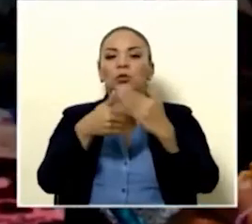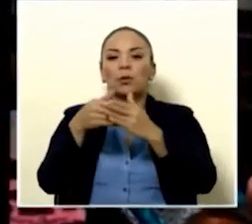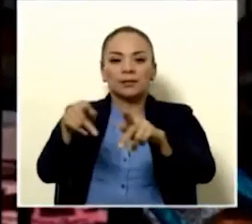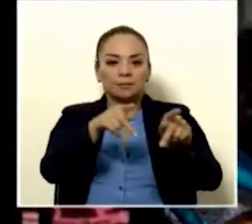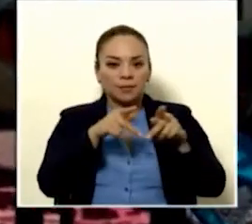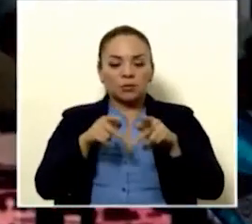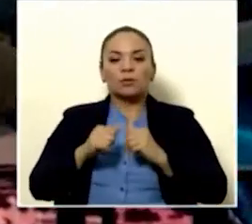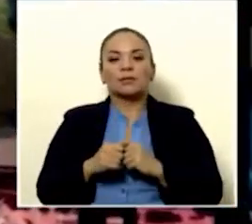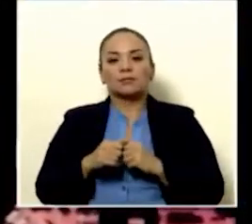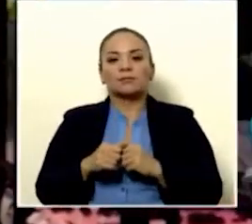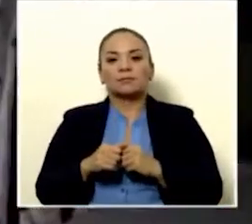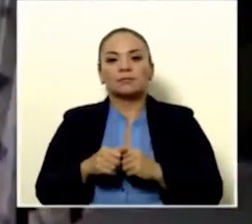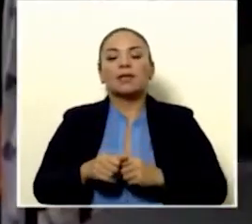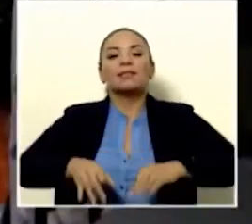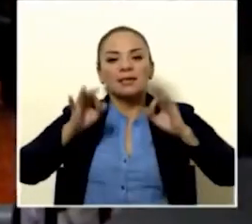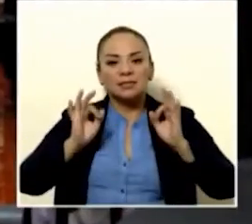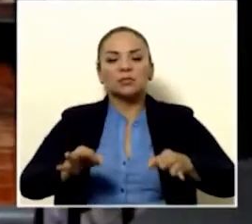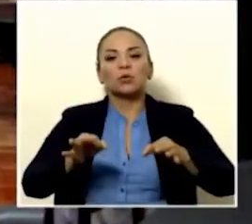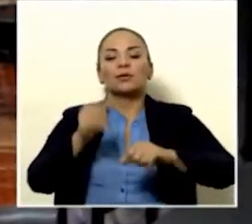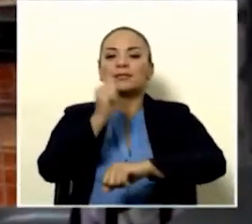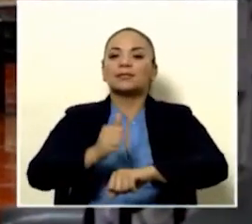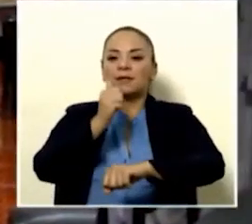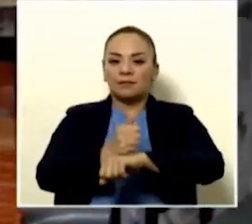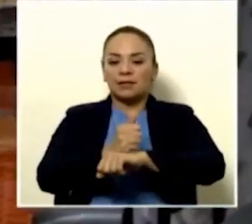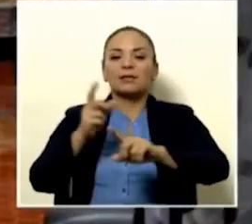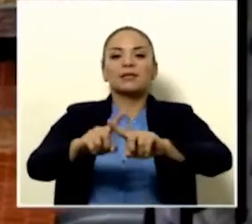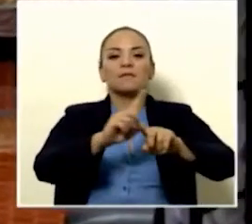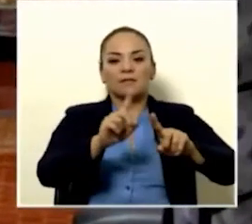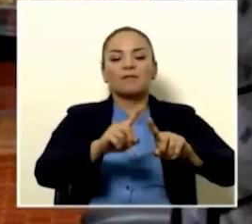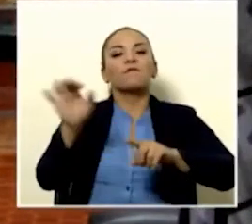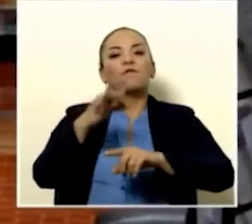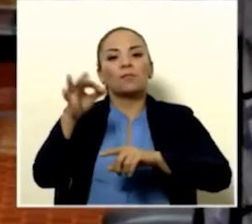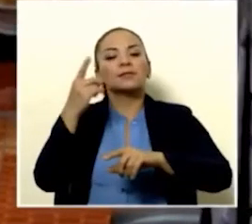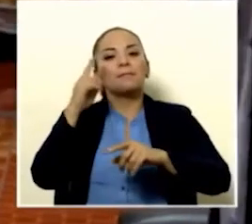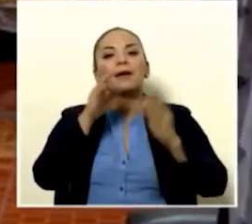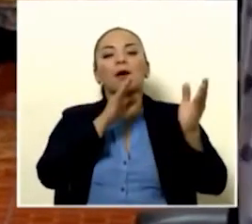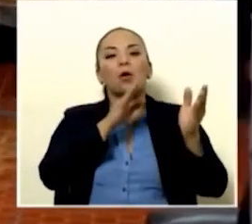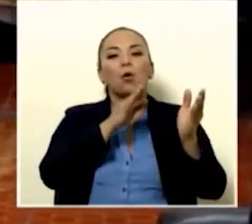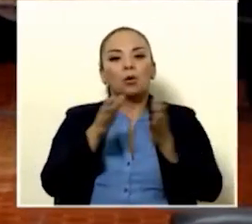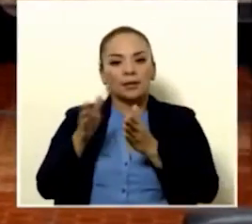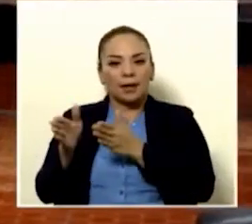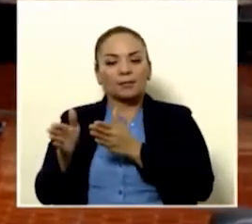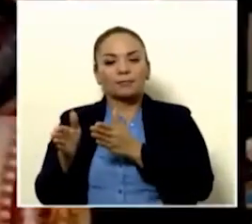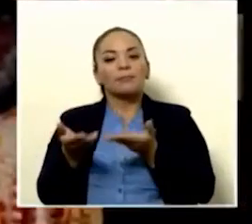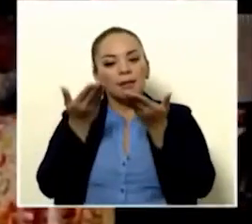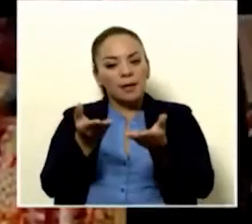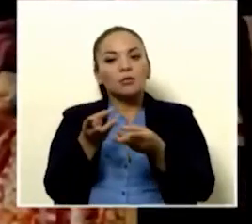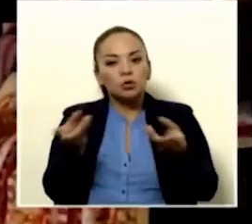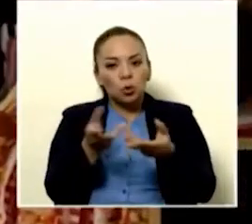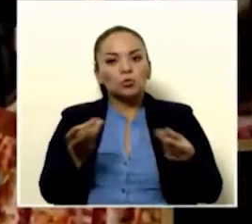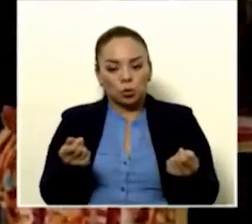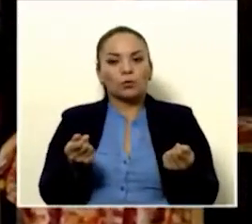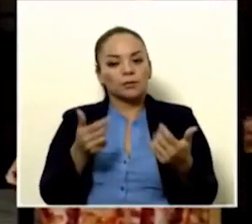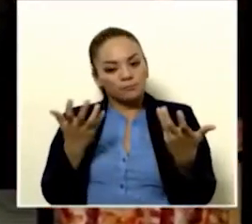población, ha tomado la decisión de establecer diferentes mecanismos para ordenar y ofrecer soluciones